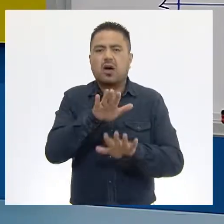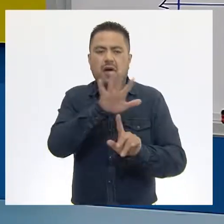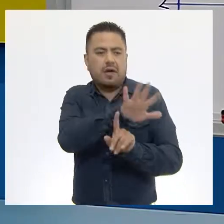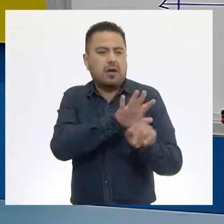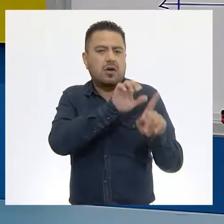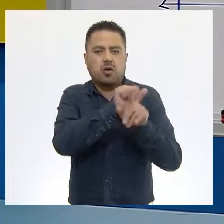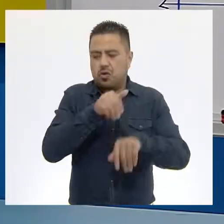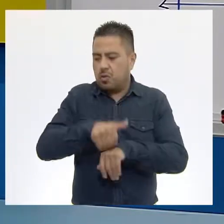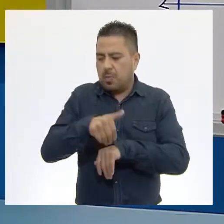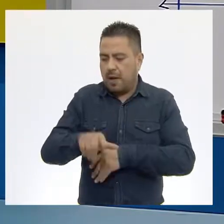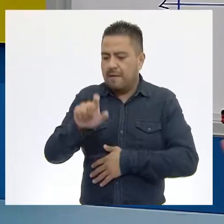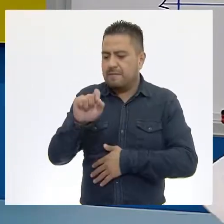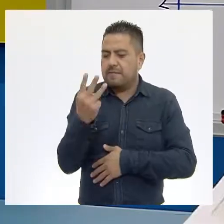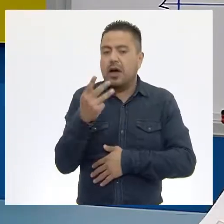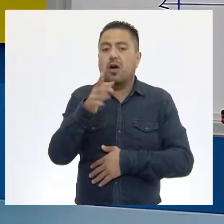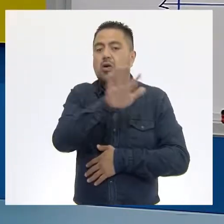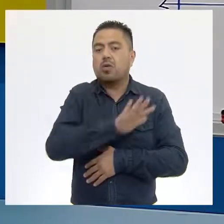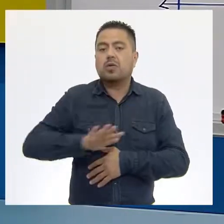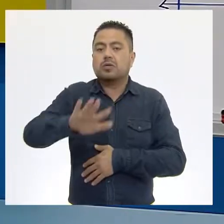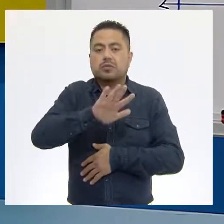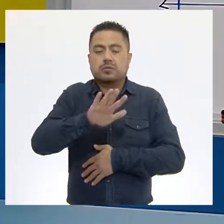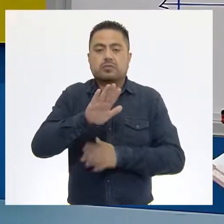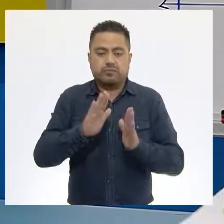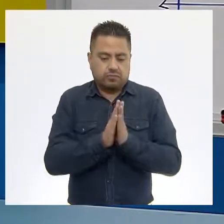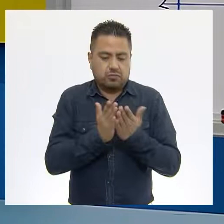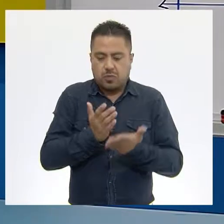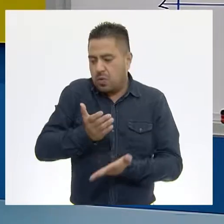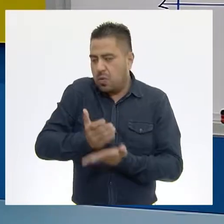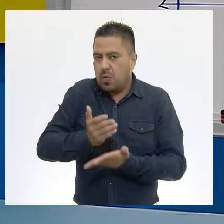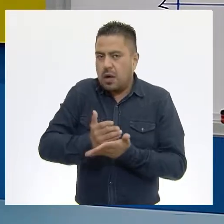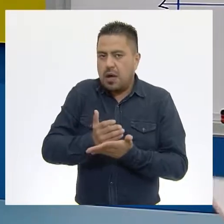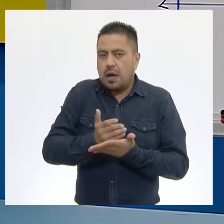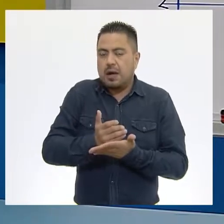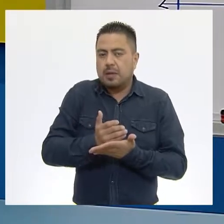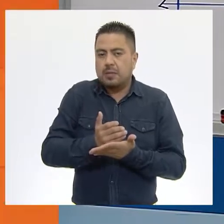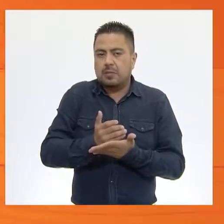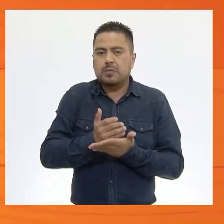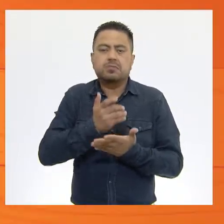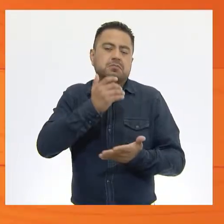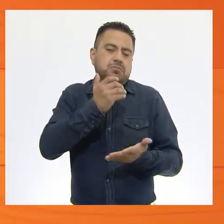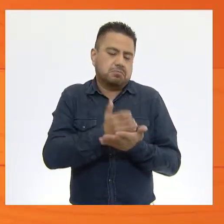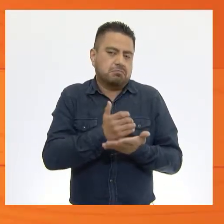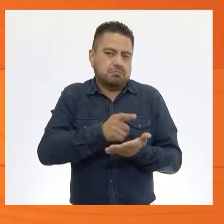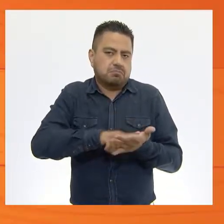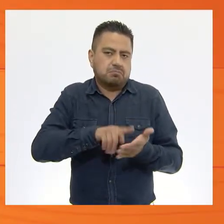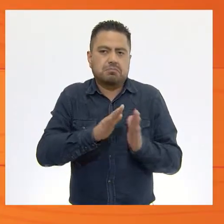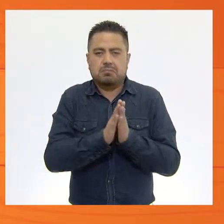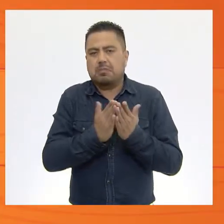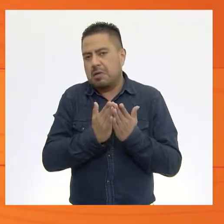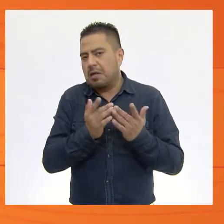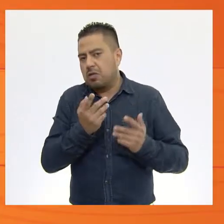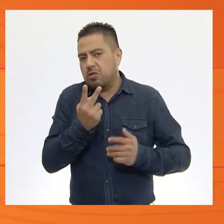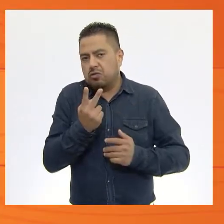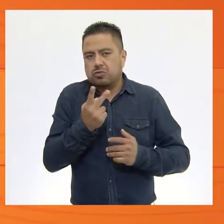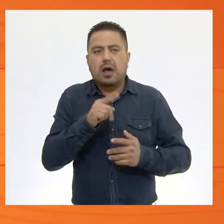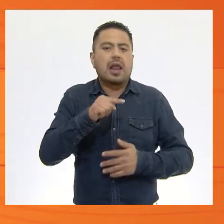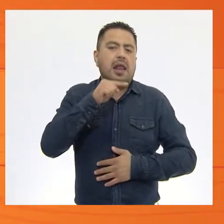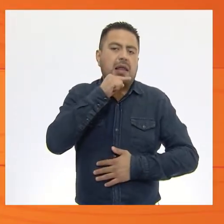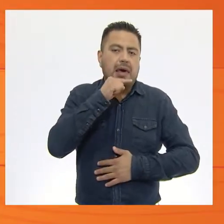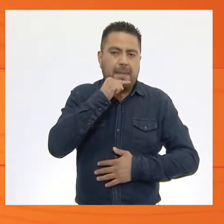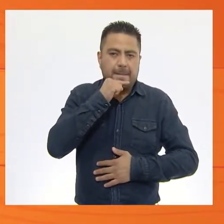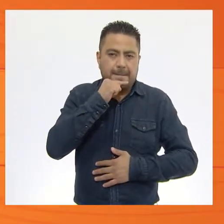desafío número 23, así es que todos tengan a la mano su libro de texto, su cuaderno, un